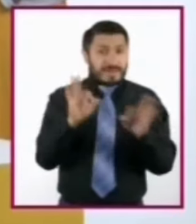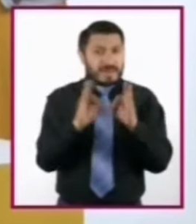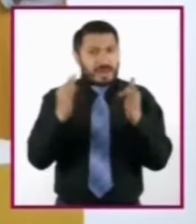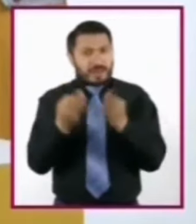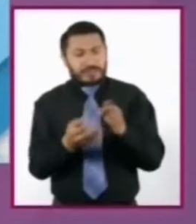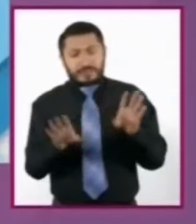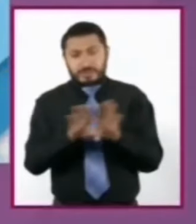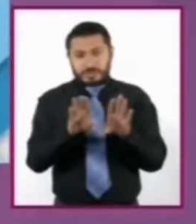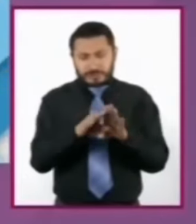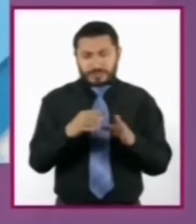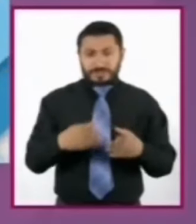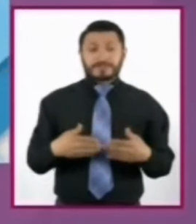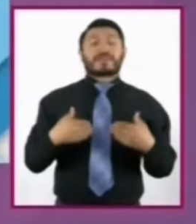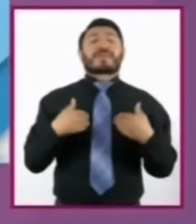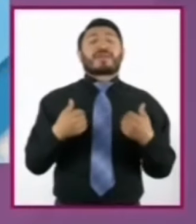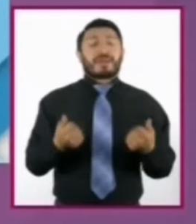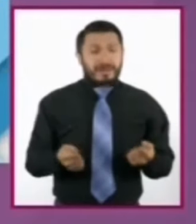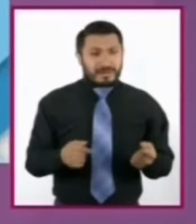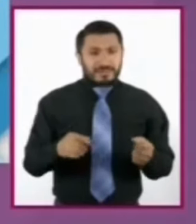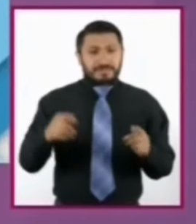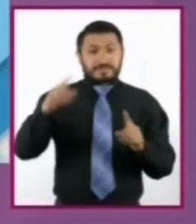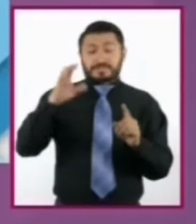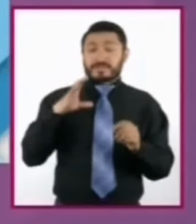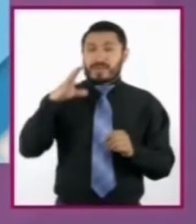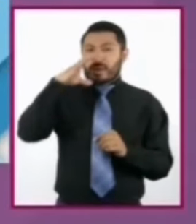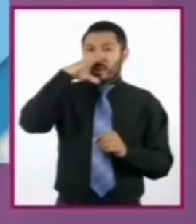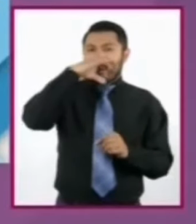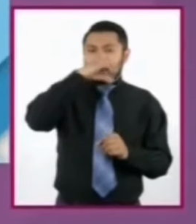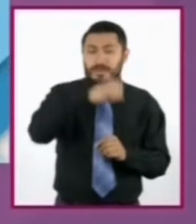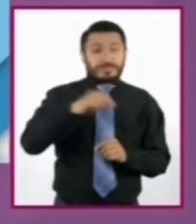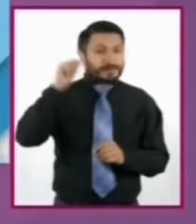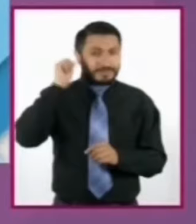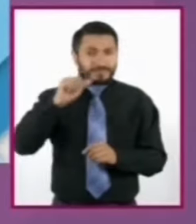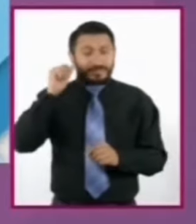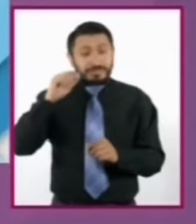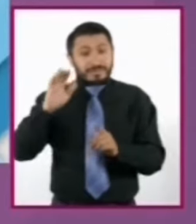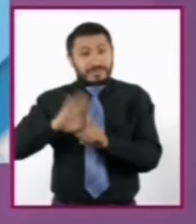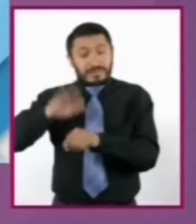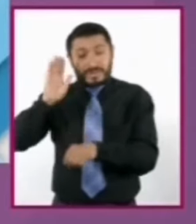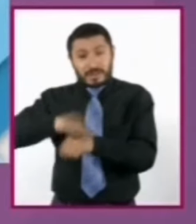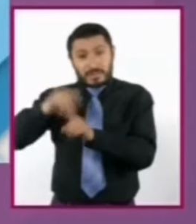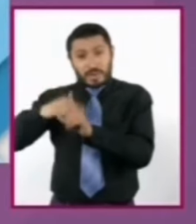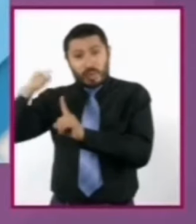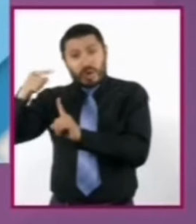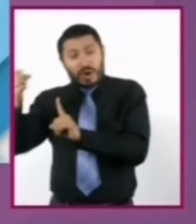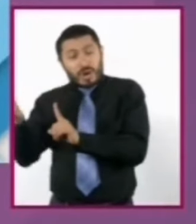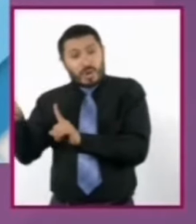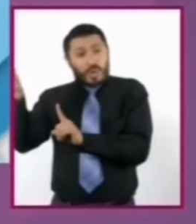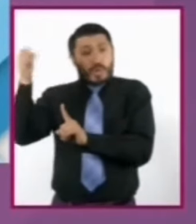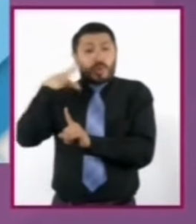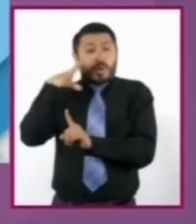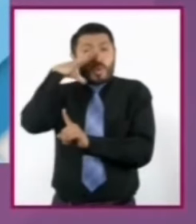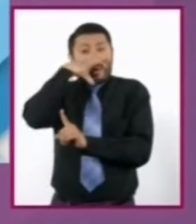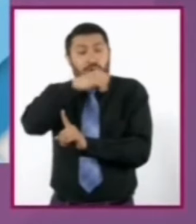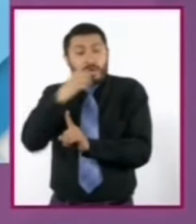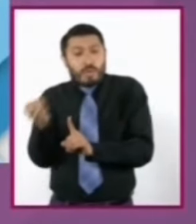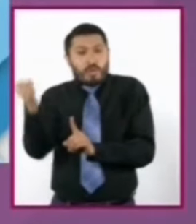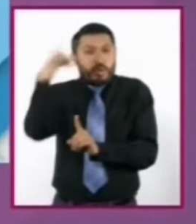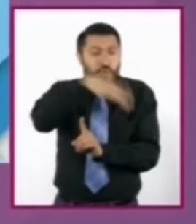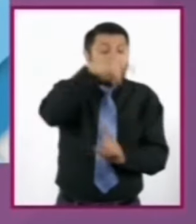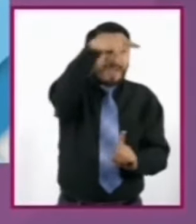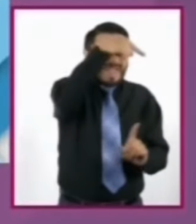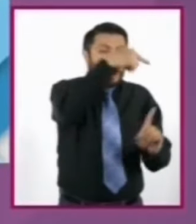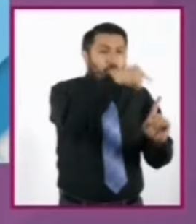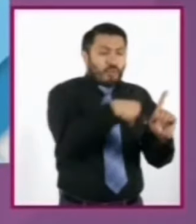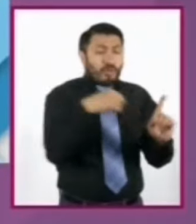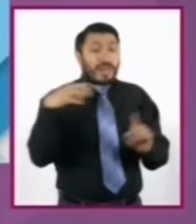permite comprender por qué el calor fluye siempre del cuerpo con mayor temperatura al cuerpo de menor temperatura.